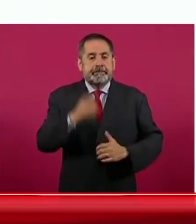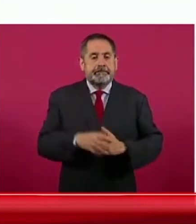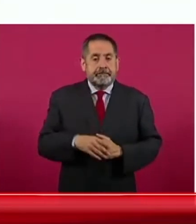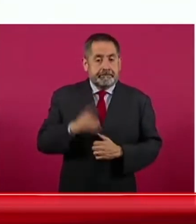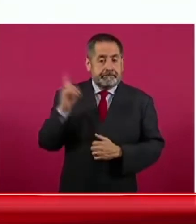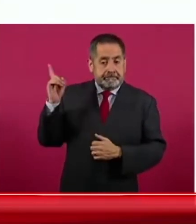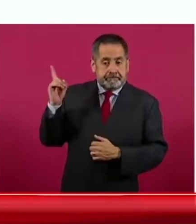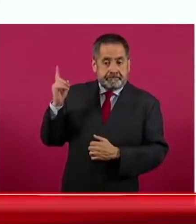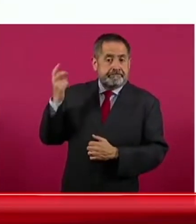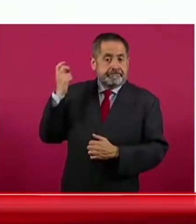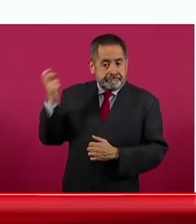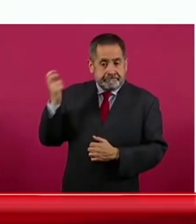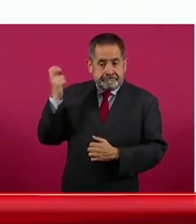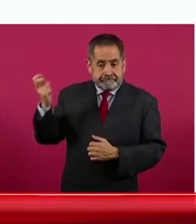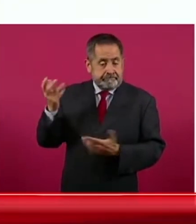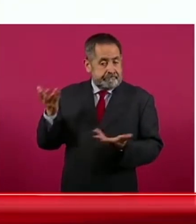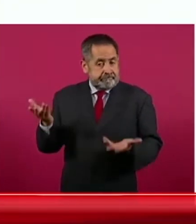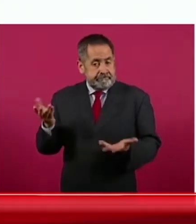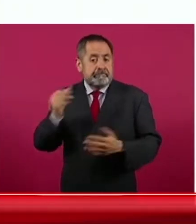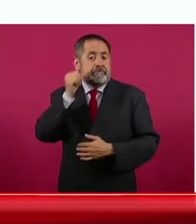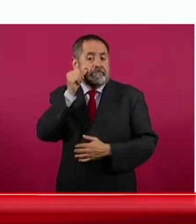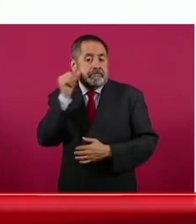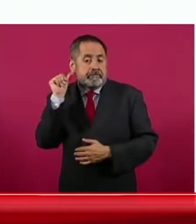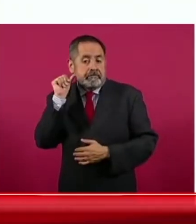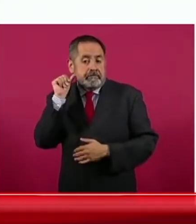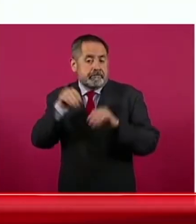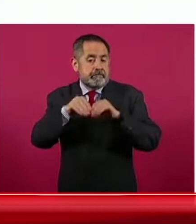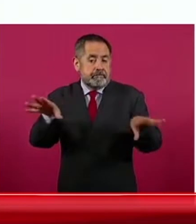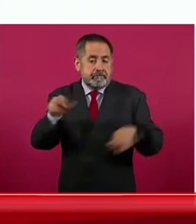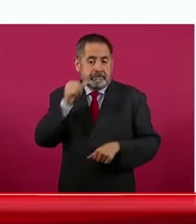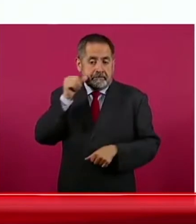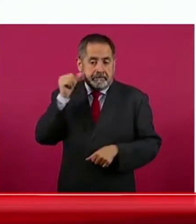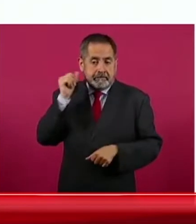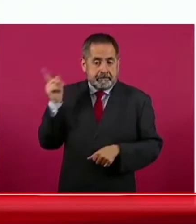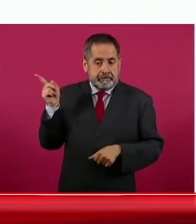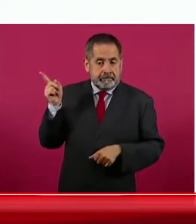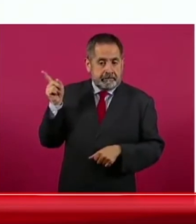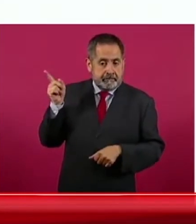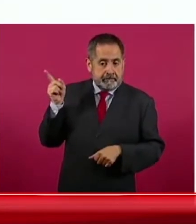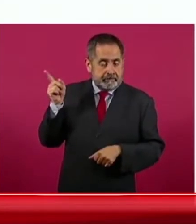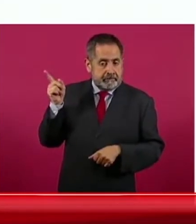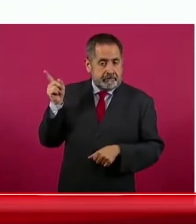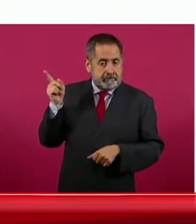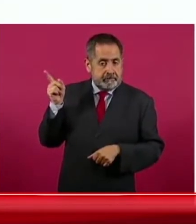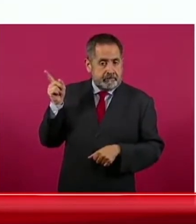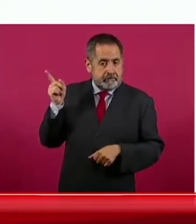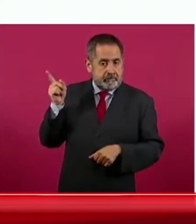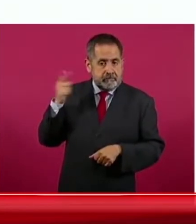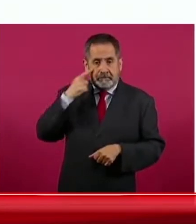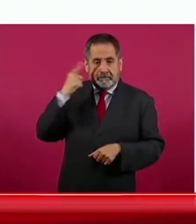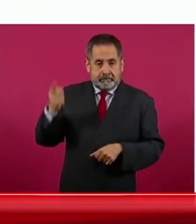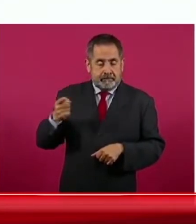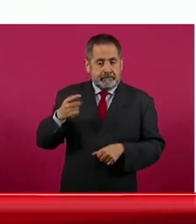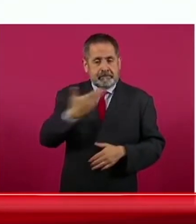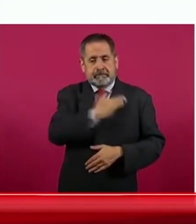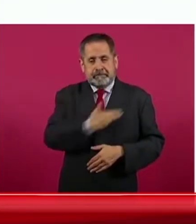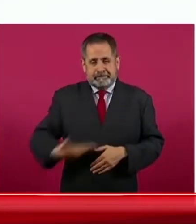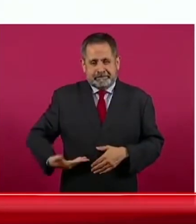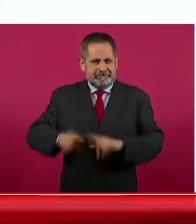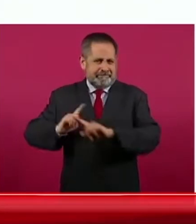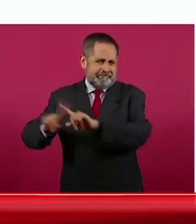miren, así estamos. Este es de ayer. Estos son todos los presidentes.